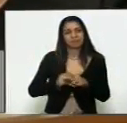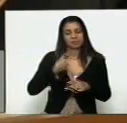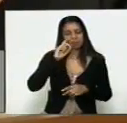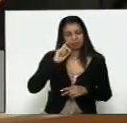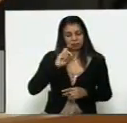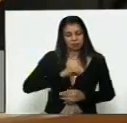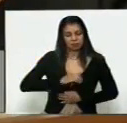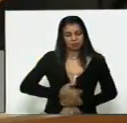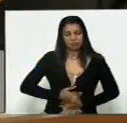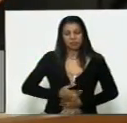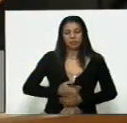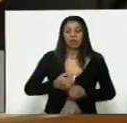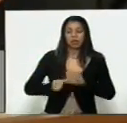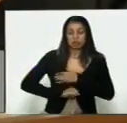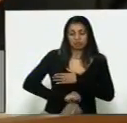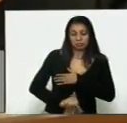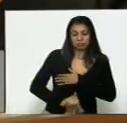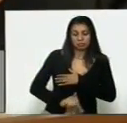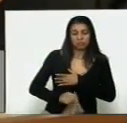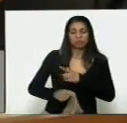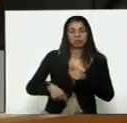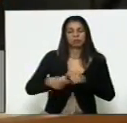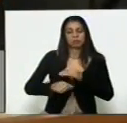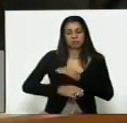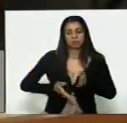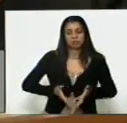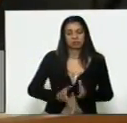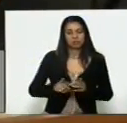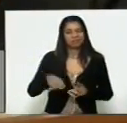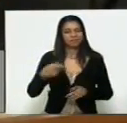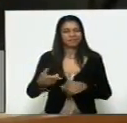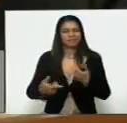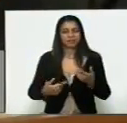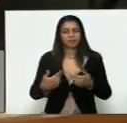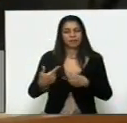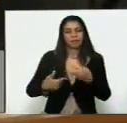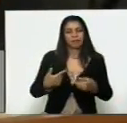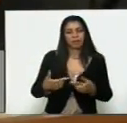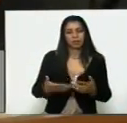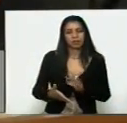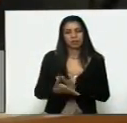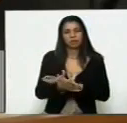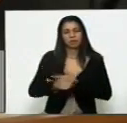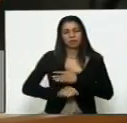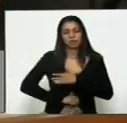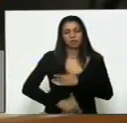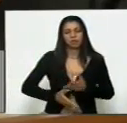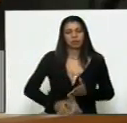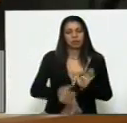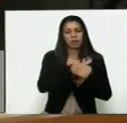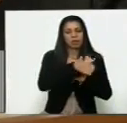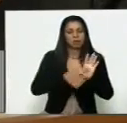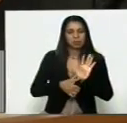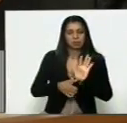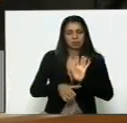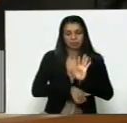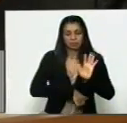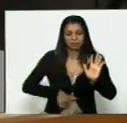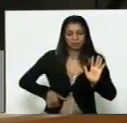gestación, trabajo de parto y parto que ameriten el procedimiento de parto por cesárea